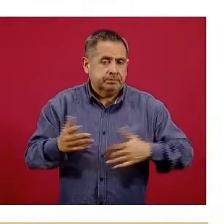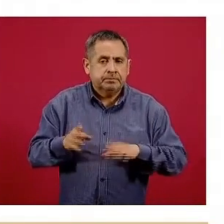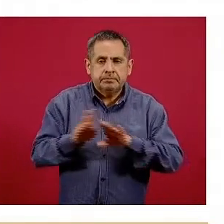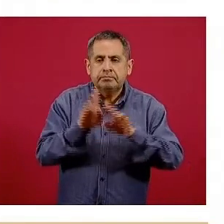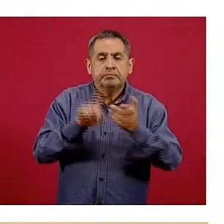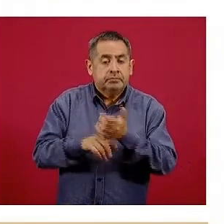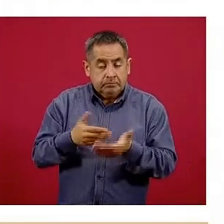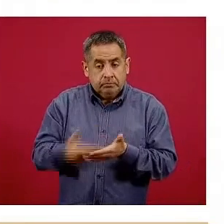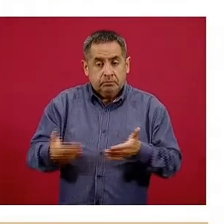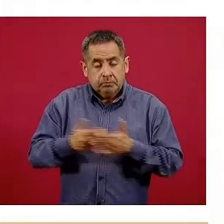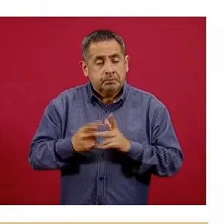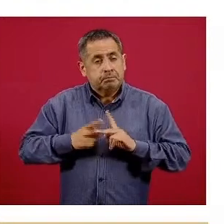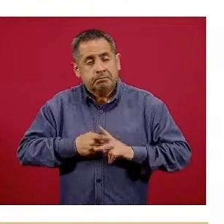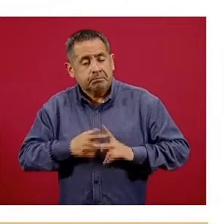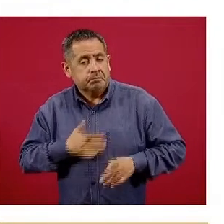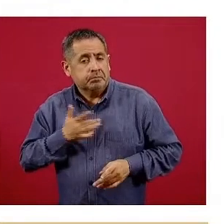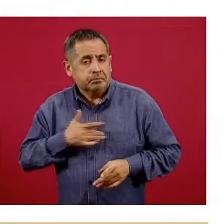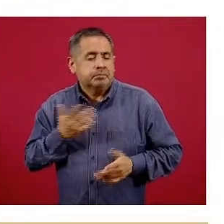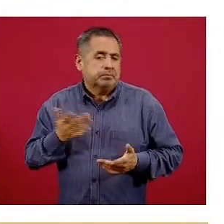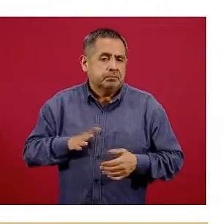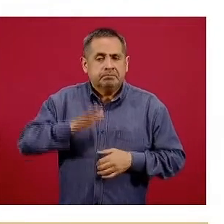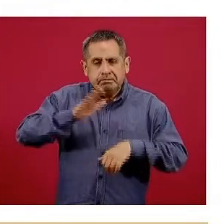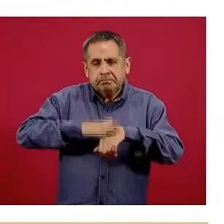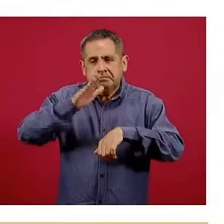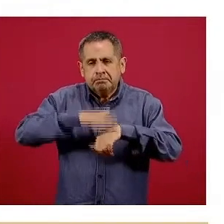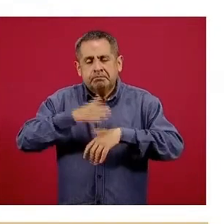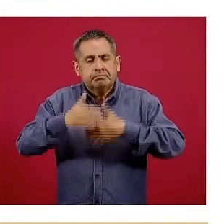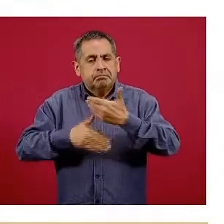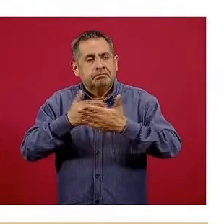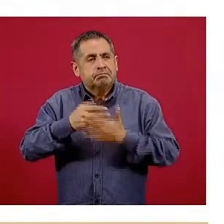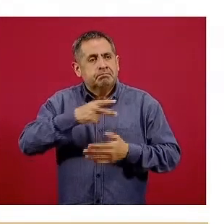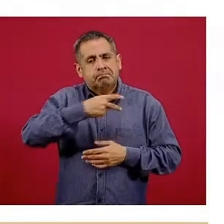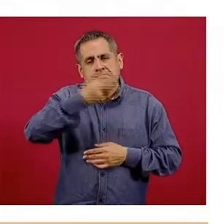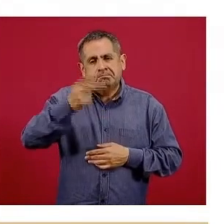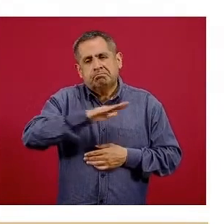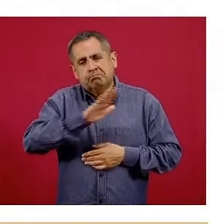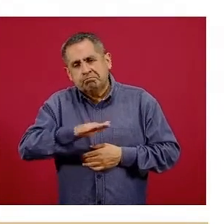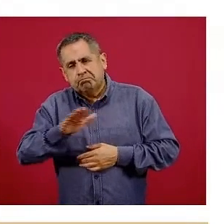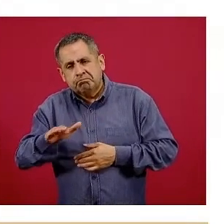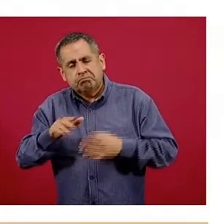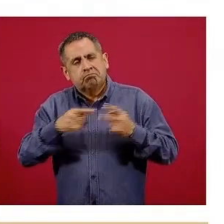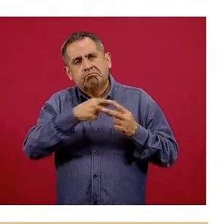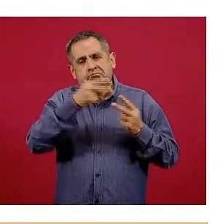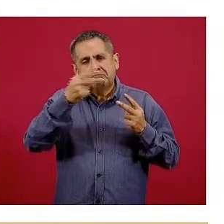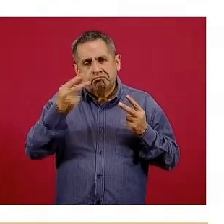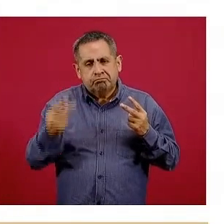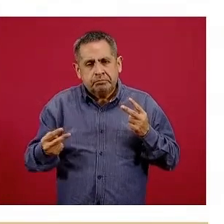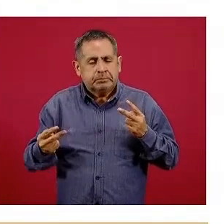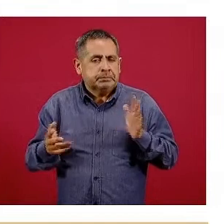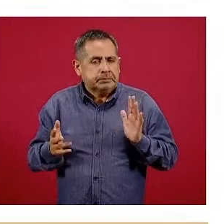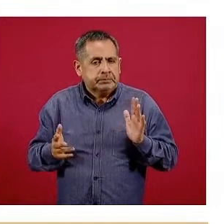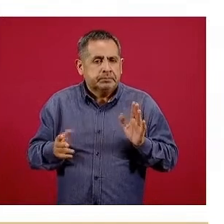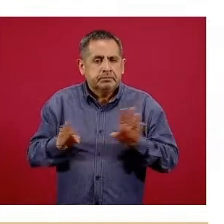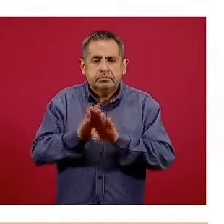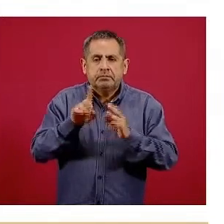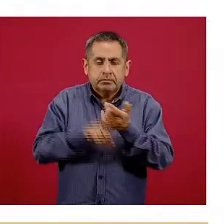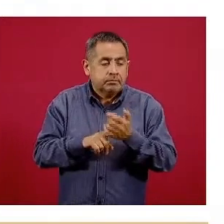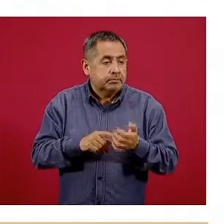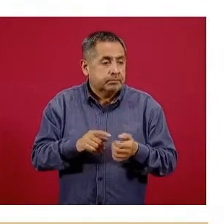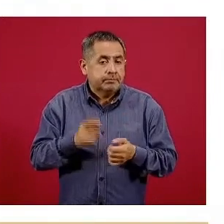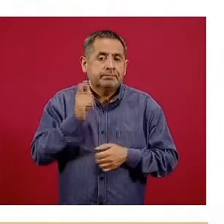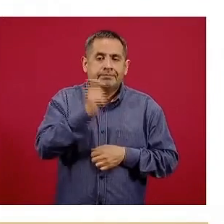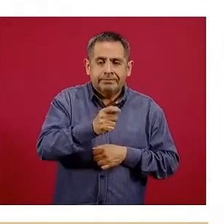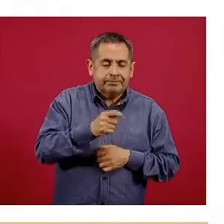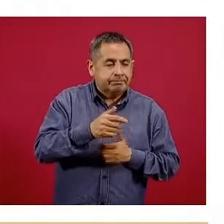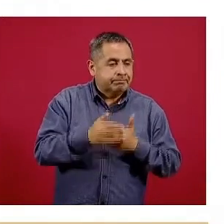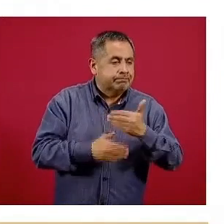ahora estamos estimando un poco más o más defunciones, así como en la anterior estimábamos más casos, porque tenemos